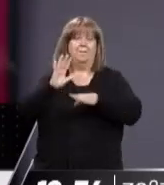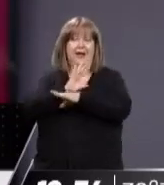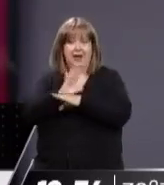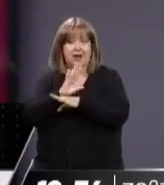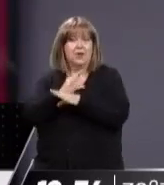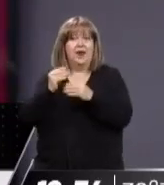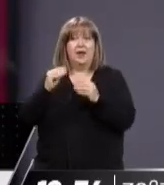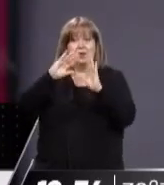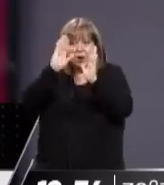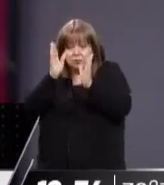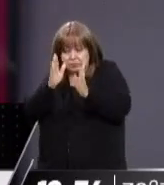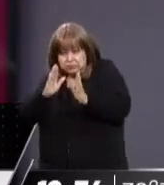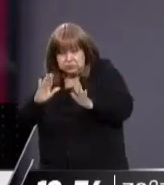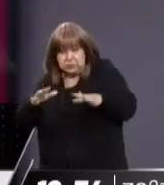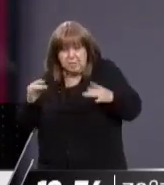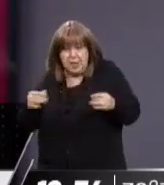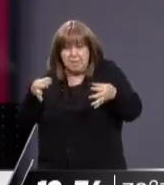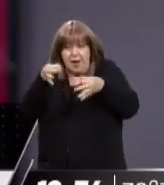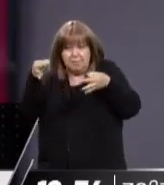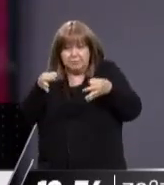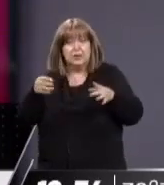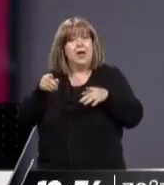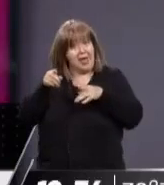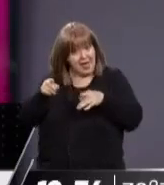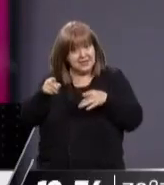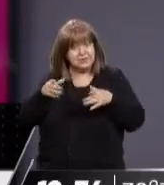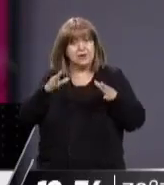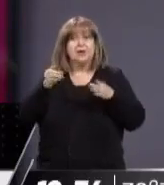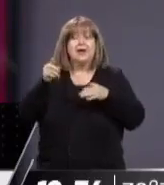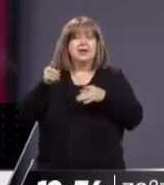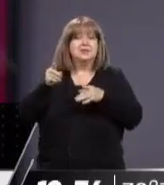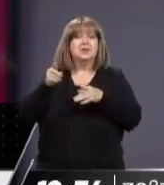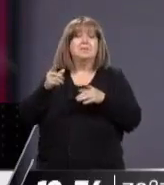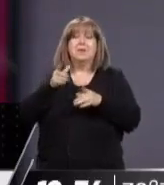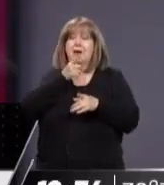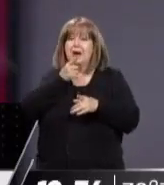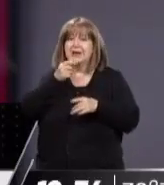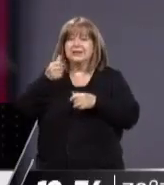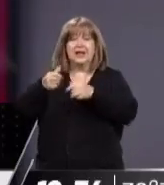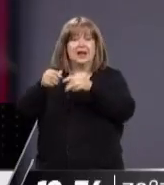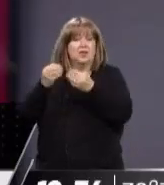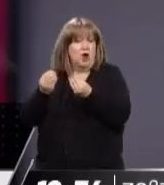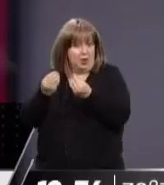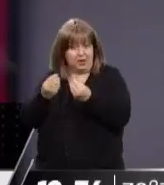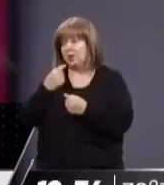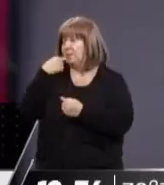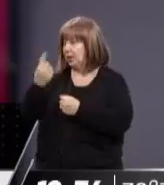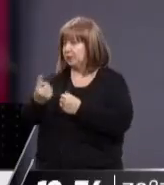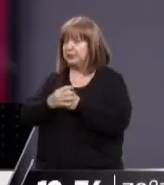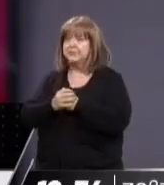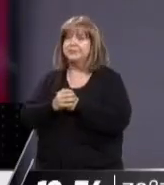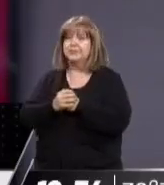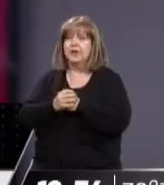sea, y eso es lo que se está llevando adelante y perpetrando a través de la fiesta de la vendimia con la elección de reina. Lo primero que les pregunto es